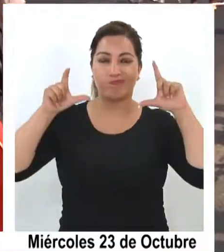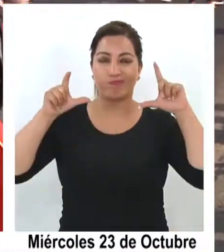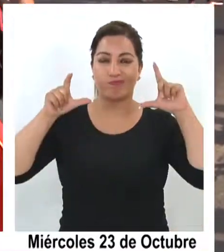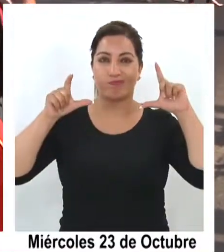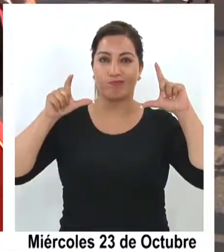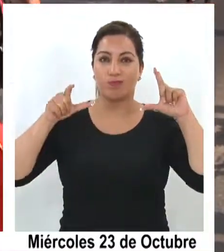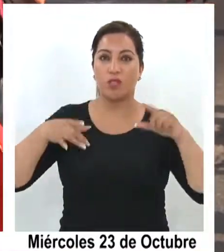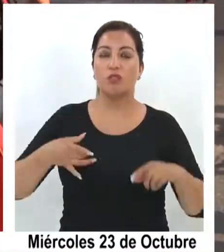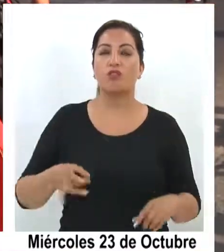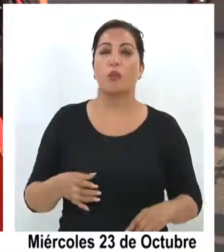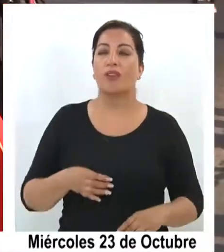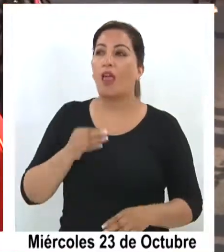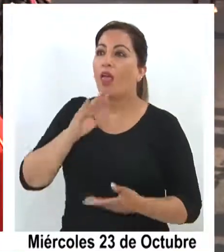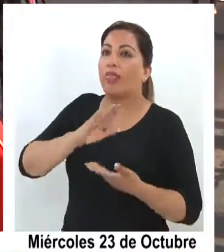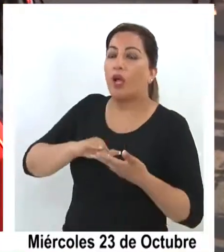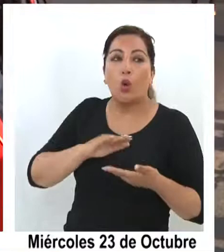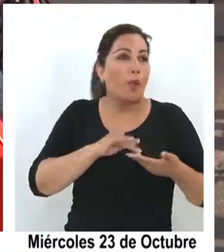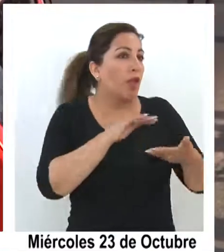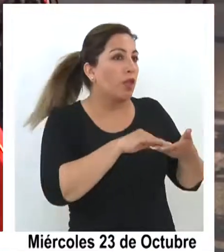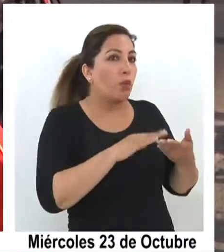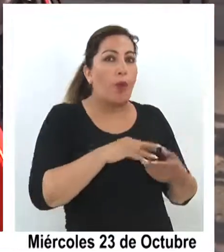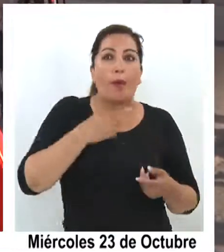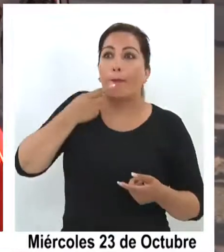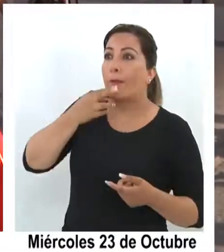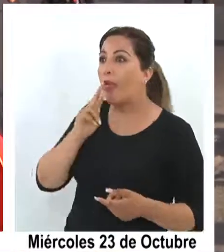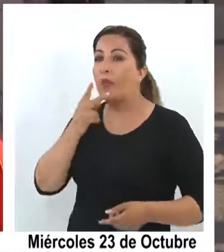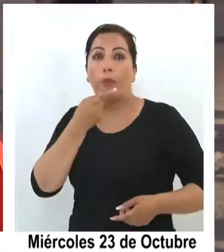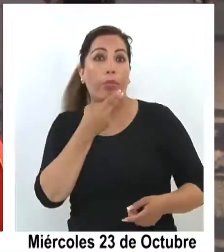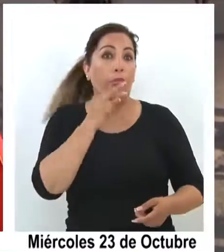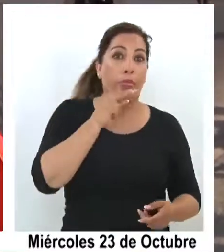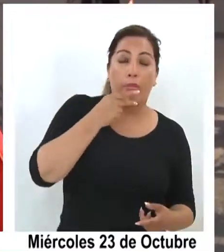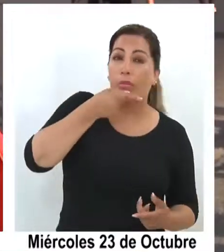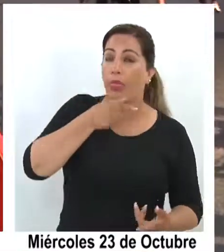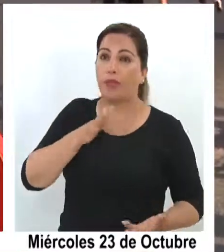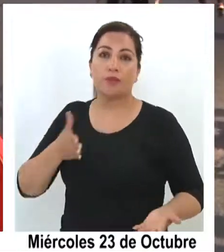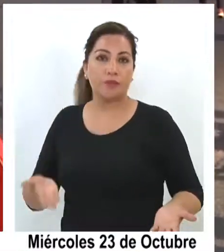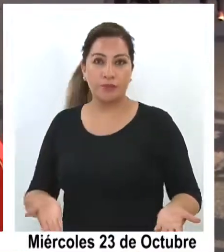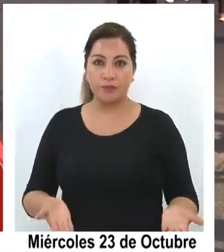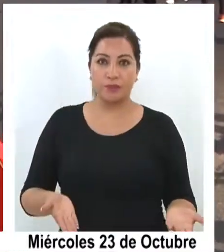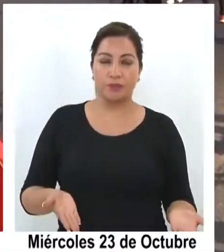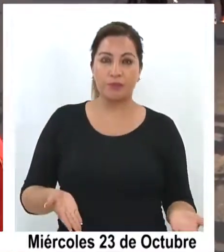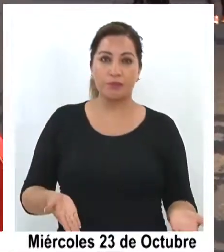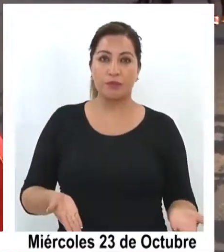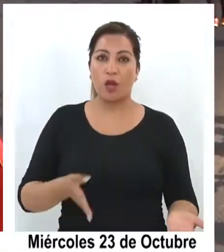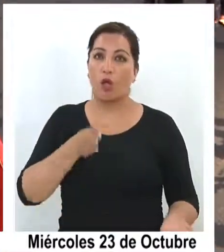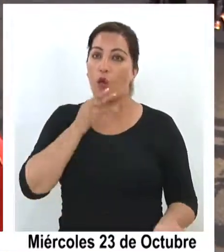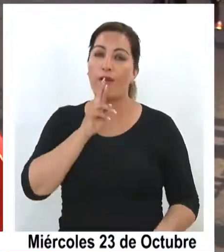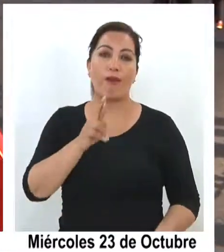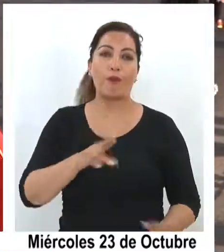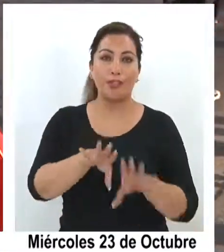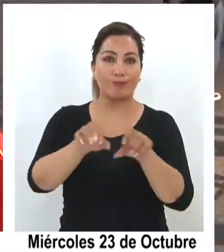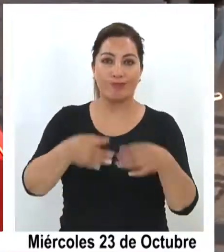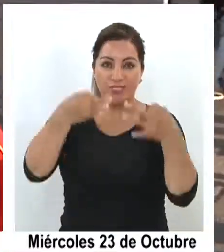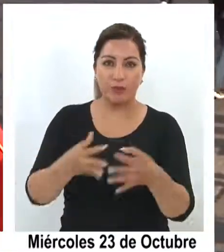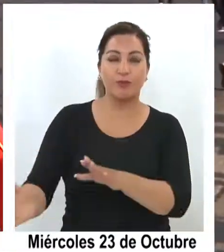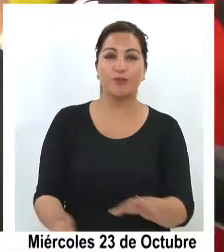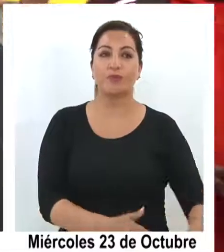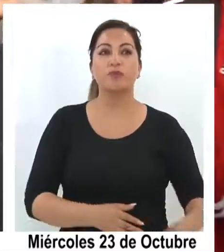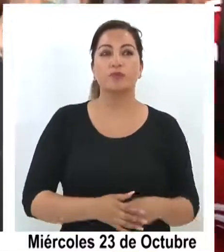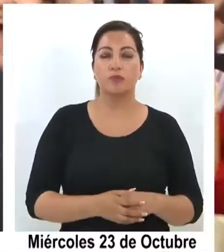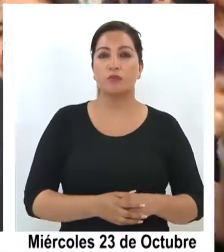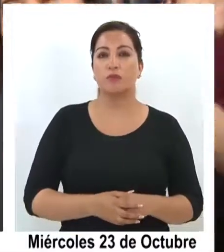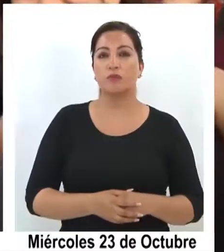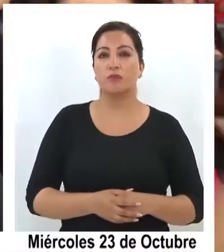momento. Pura excusa, puros peros peros peros, y no hay soluciones concretas.